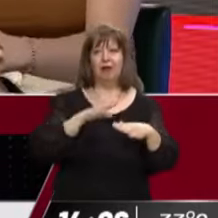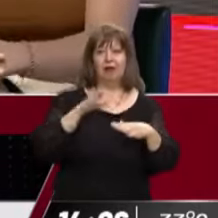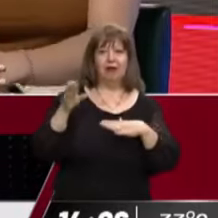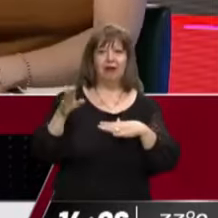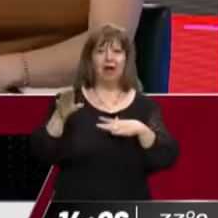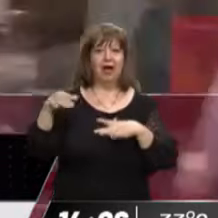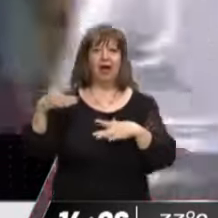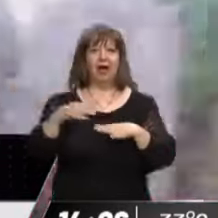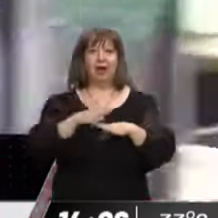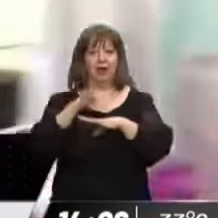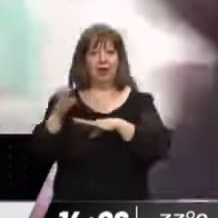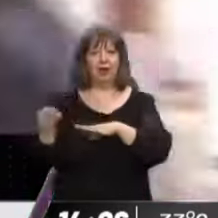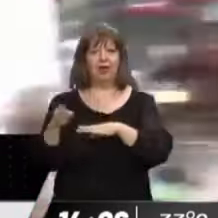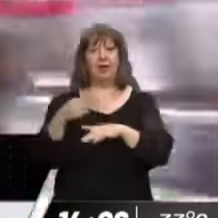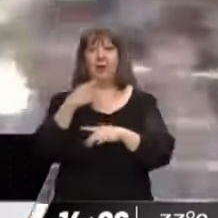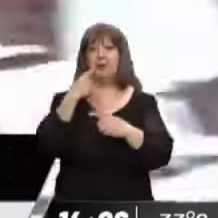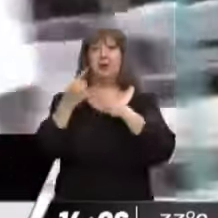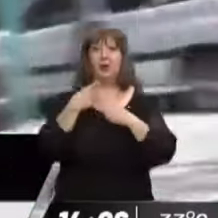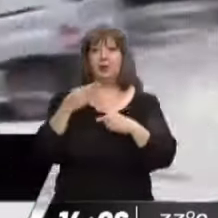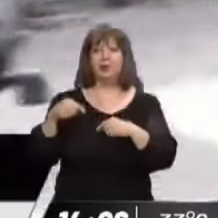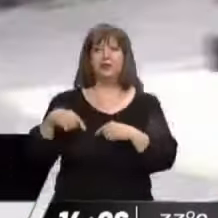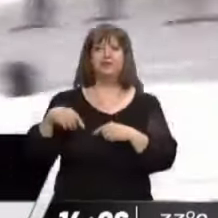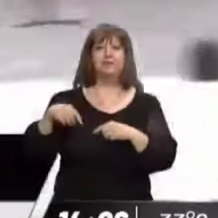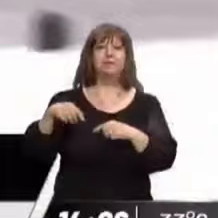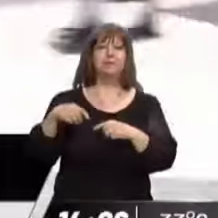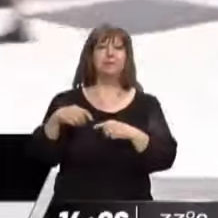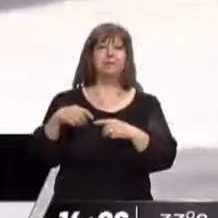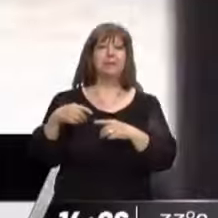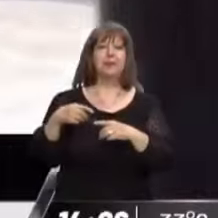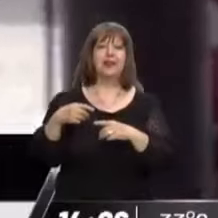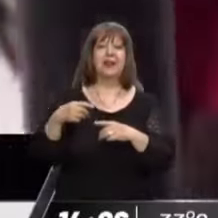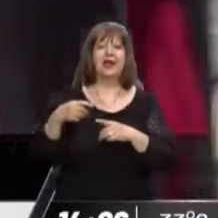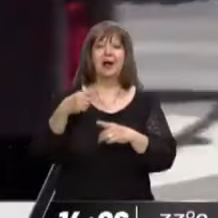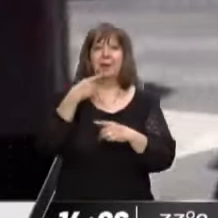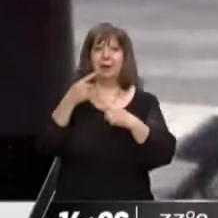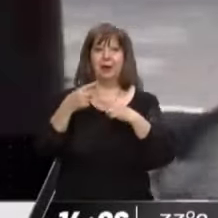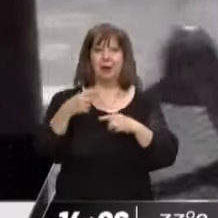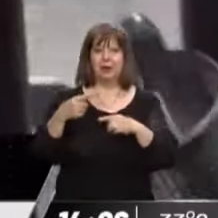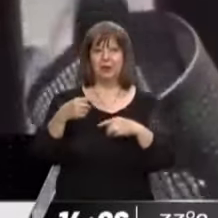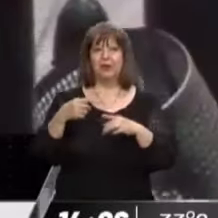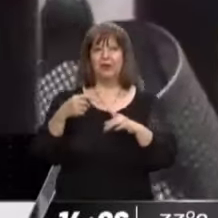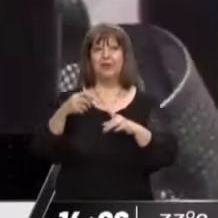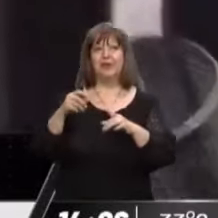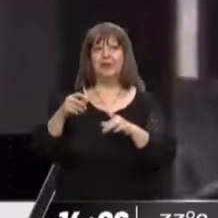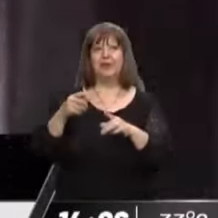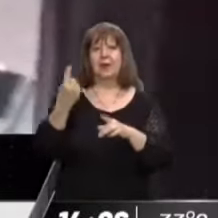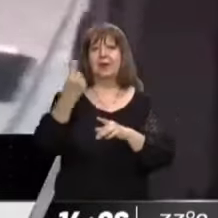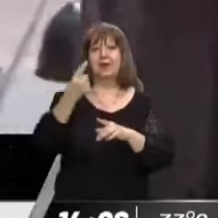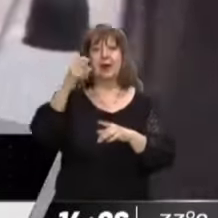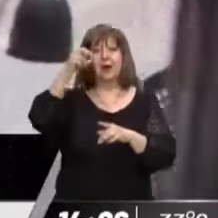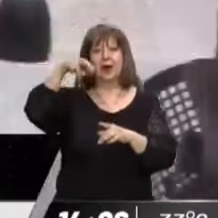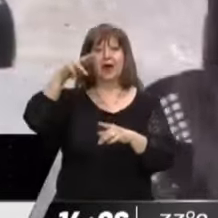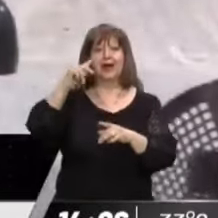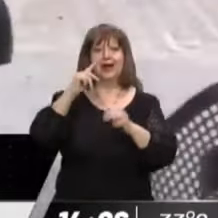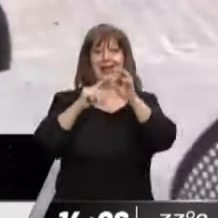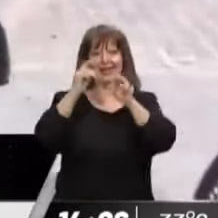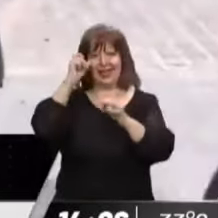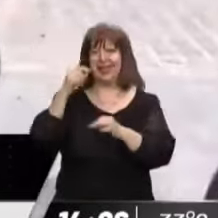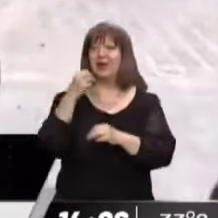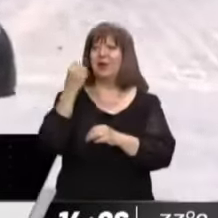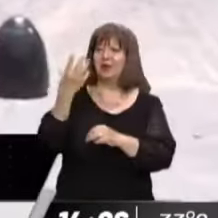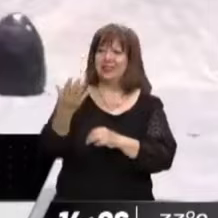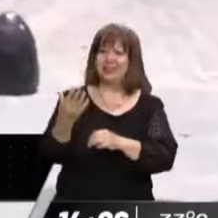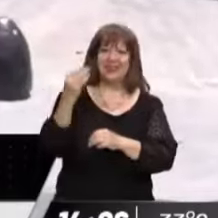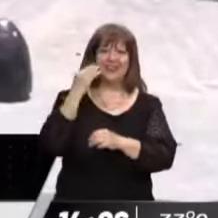pero afuera? Lo empezamos a recorrer ahora con mi amigo Rulo. Primero, Enrique. Hola, Enrique Hola, querido. Julián, ¿cómo estás?